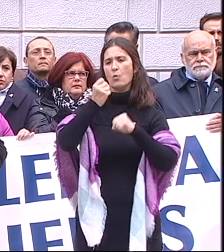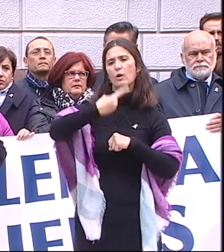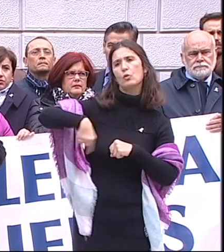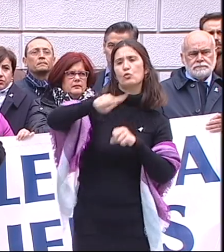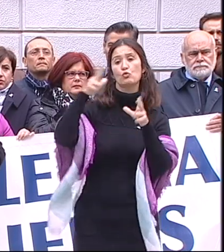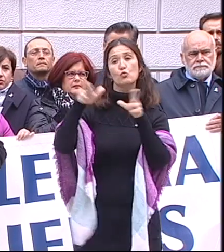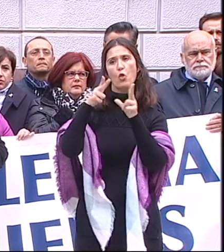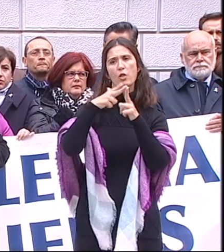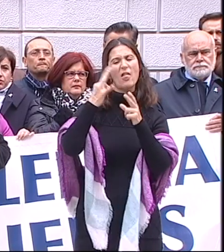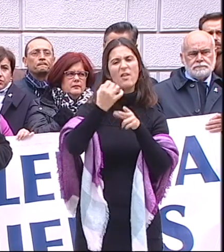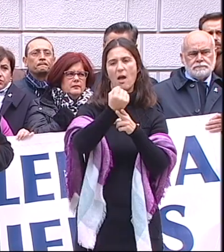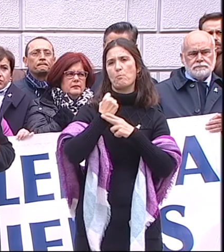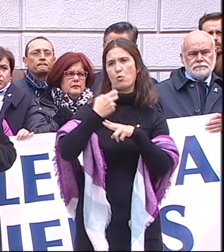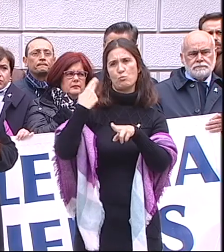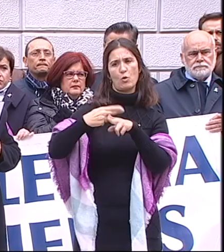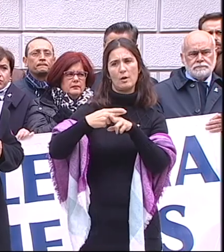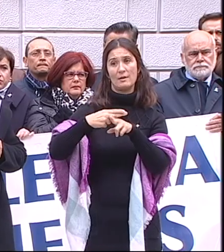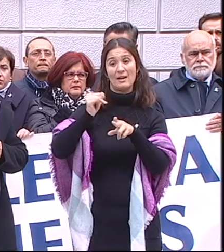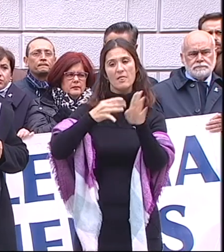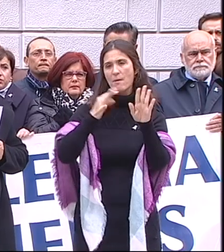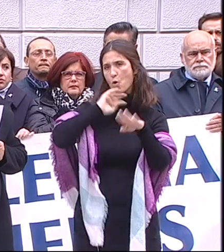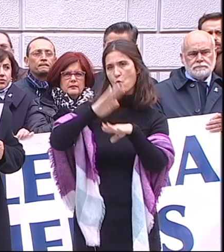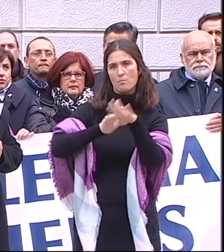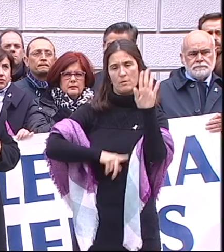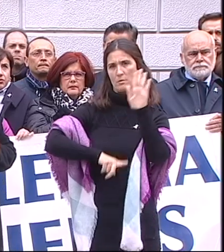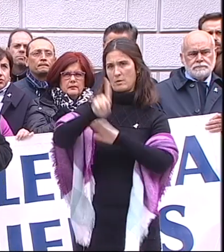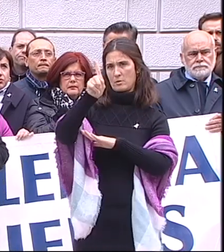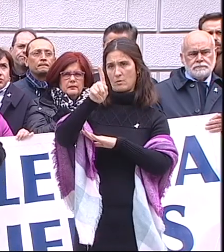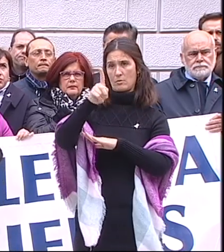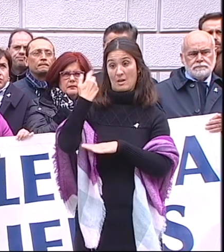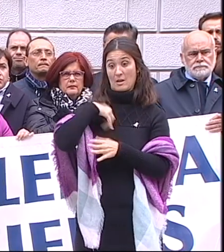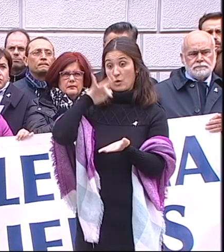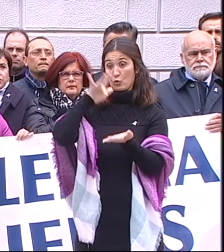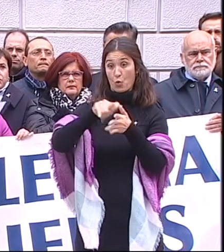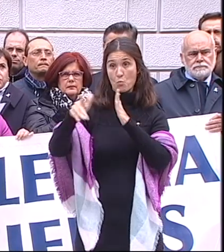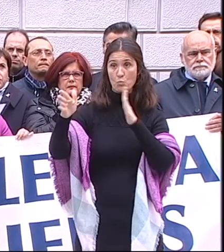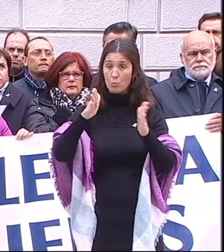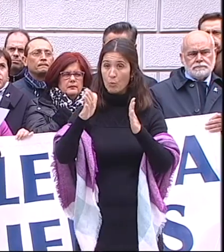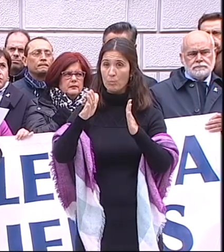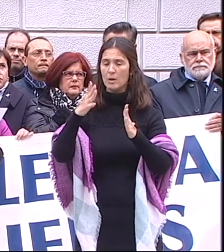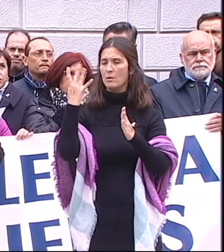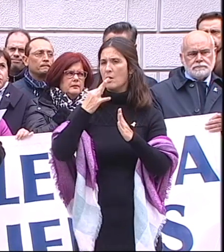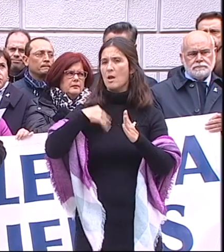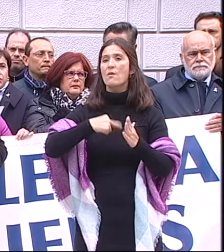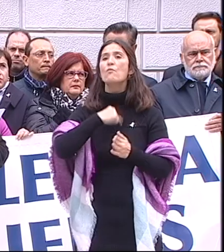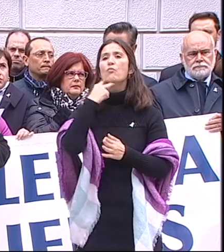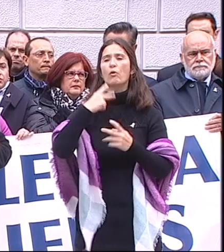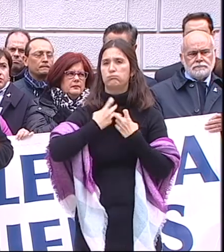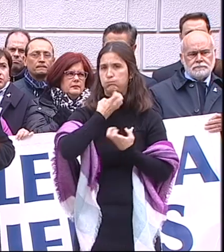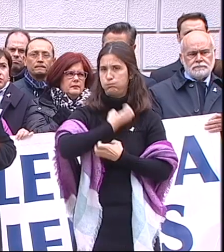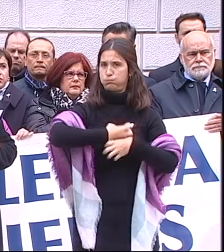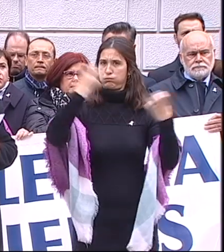y político y de culminar su desarrollo. Ha llegado el momento de elevar nuestra voz de